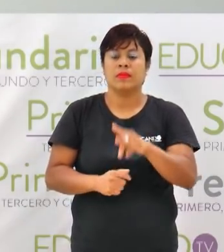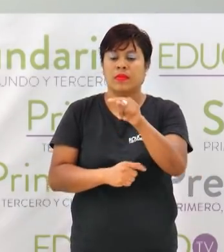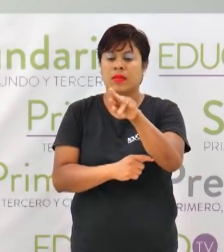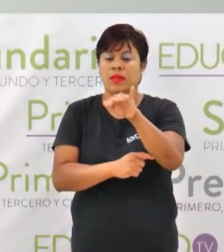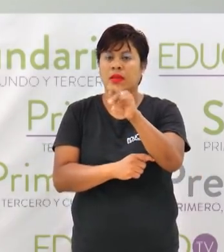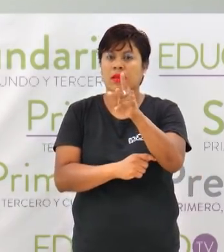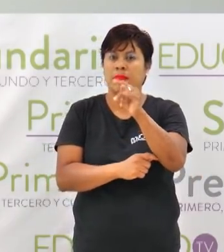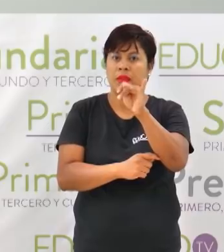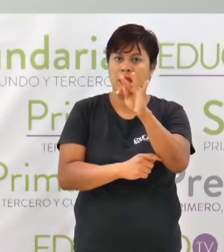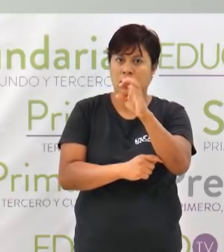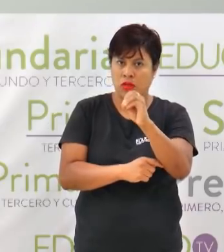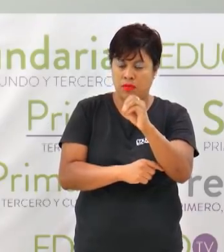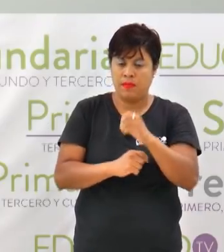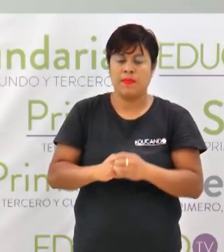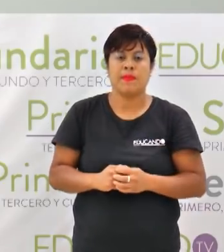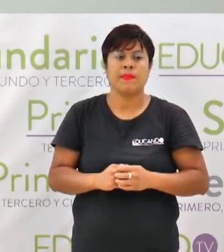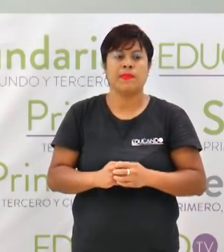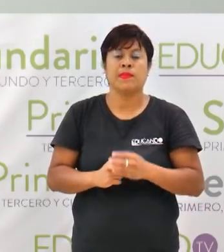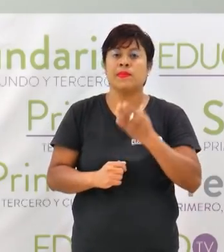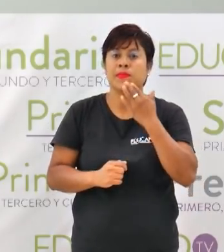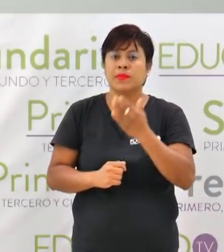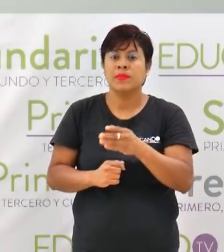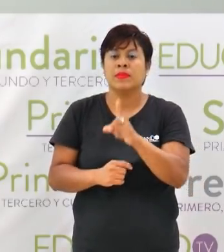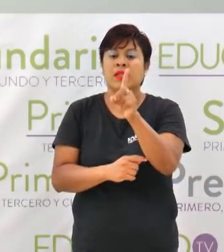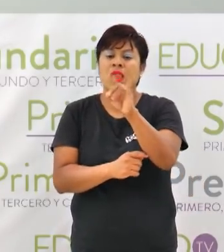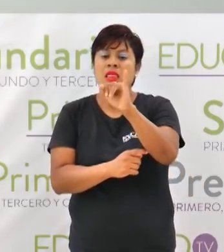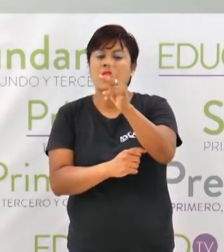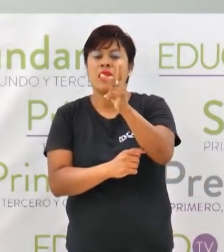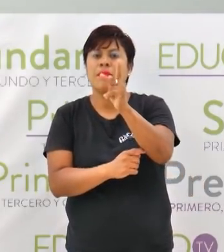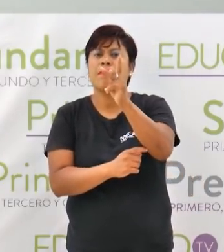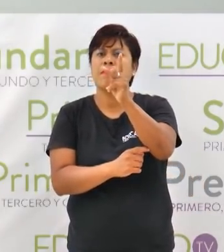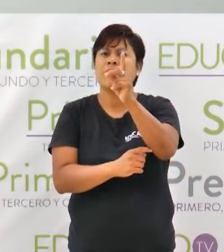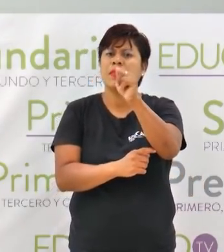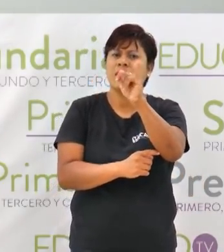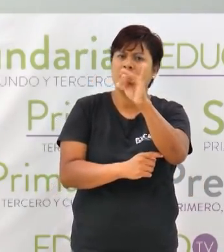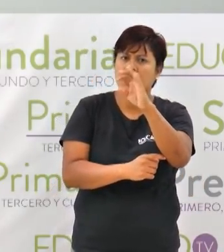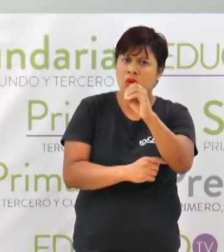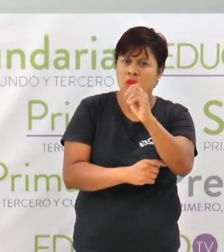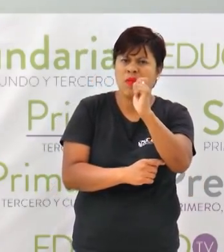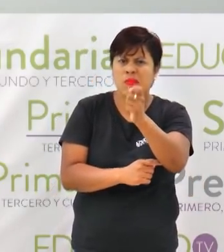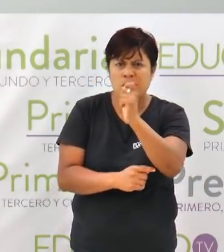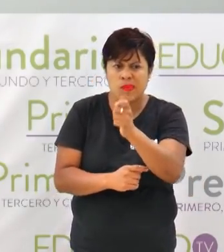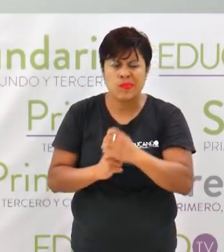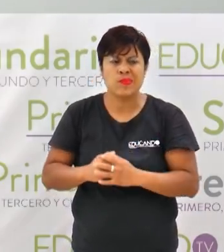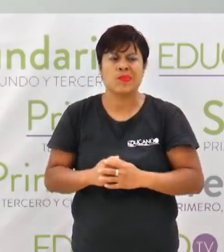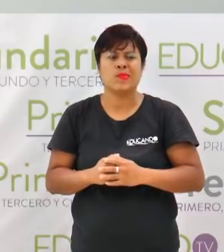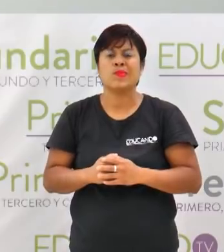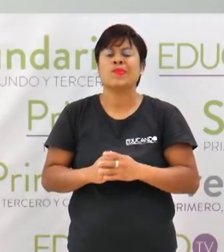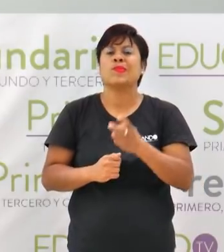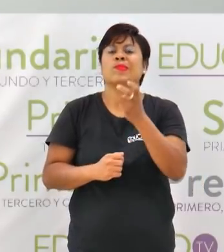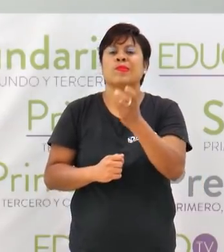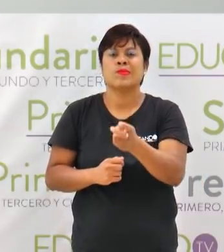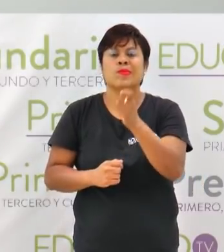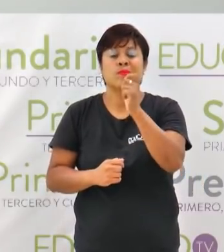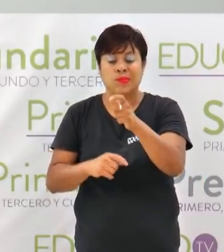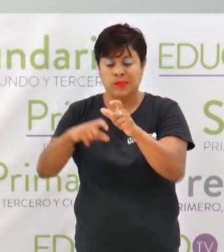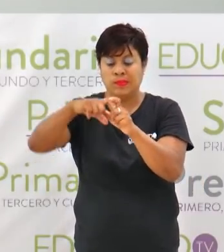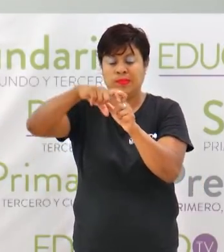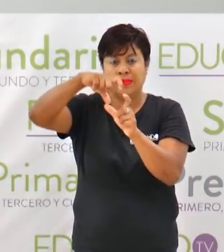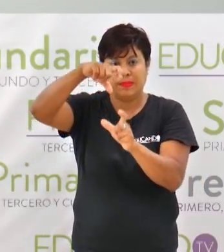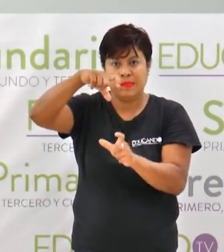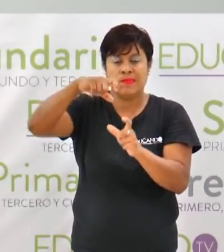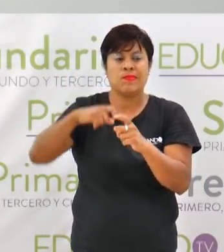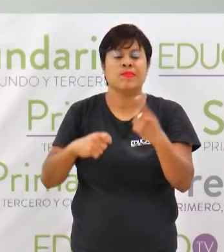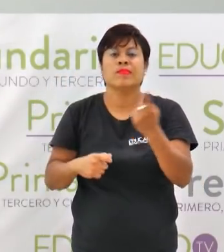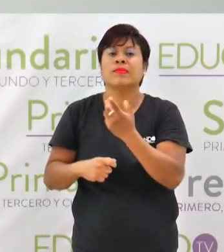díptico. ¿Bien? ¿Y qué será el díptico? El díptico es un